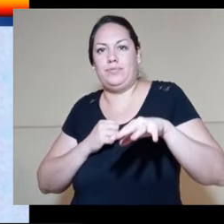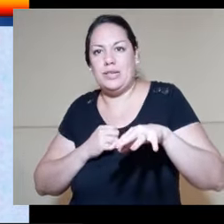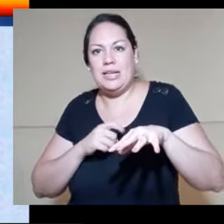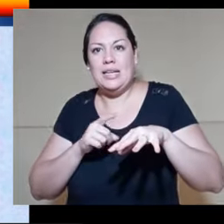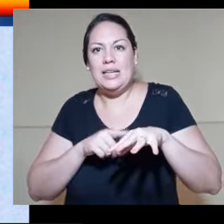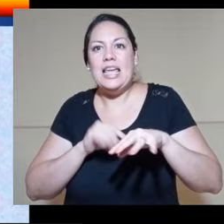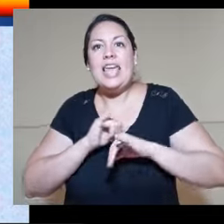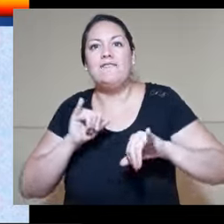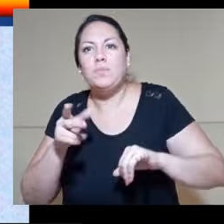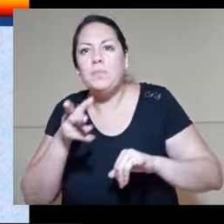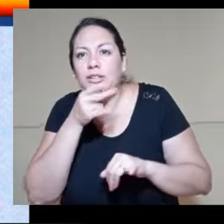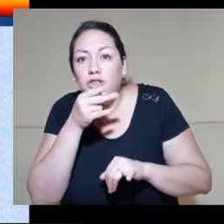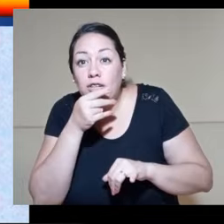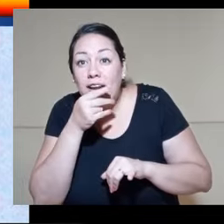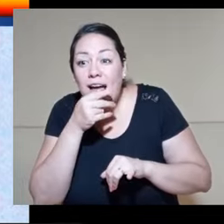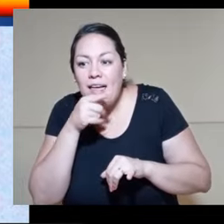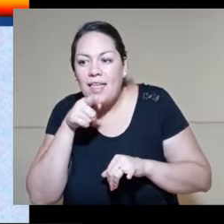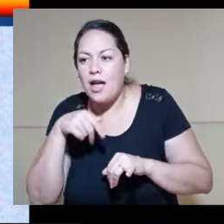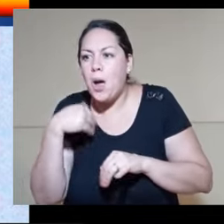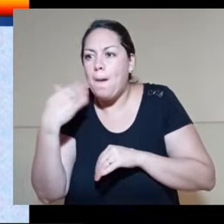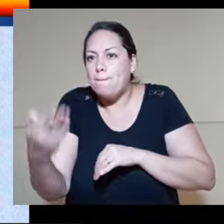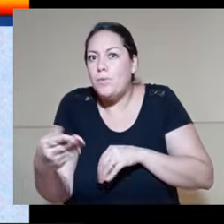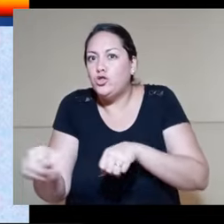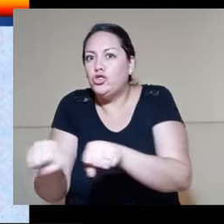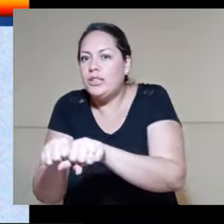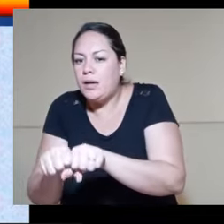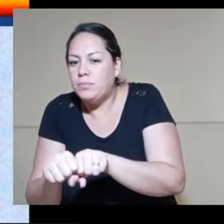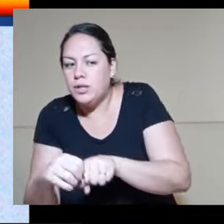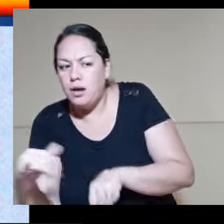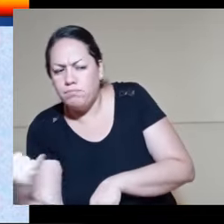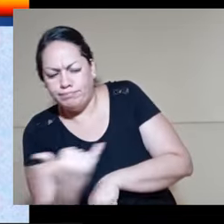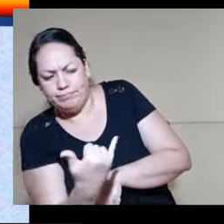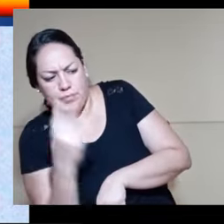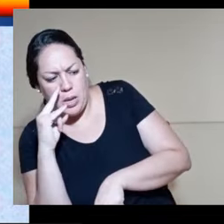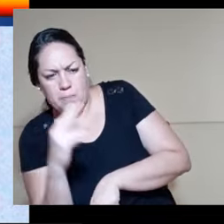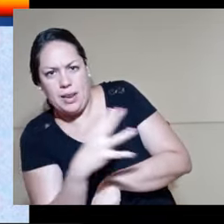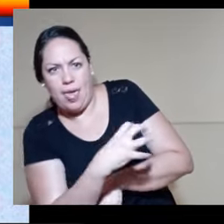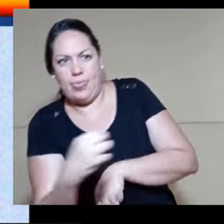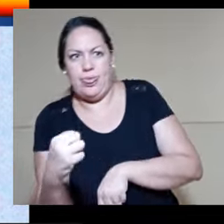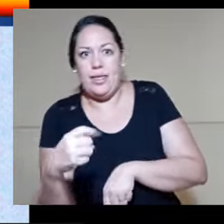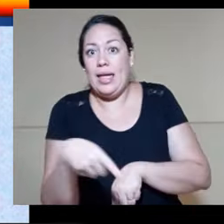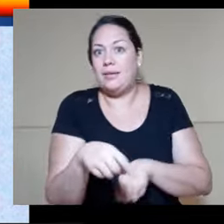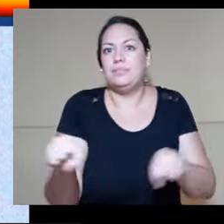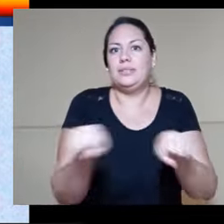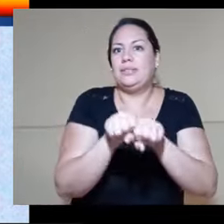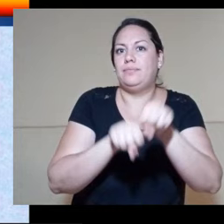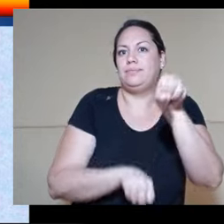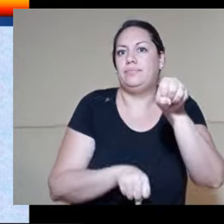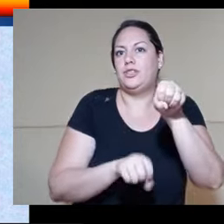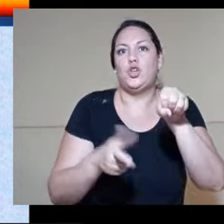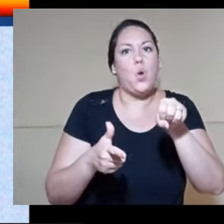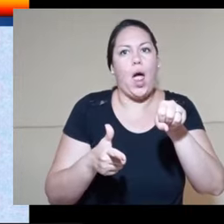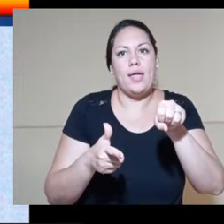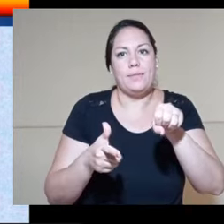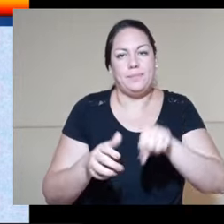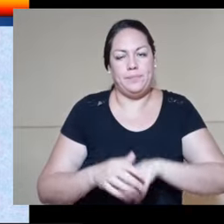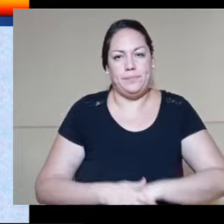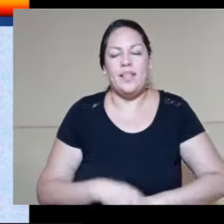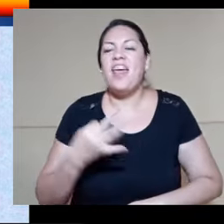neurotransmisores al espacio sináptico y esos neurotransmisores no son captados en la célula postsináptica, no hay